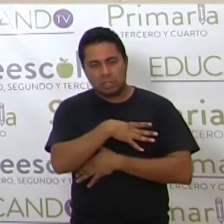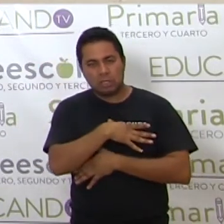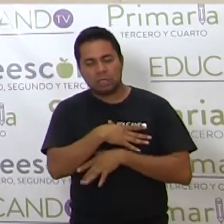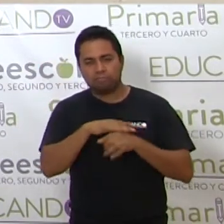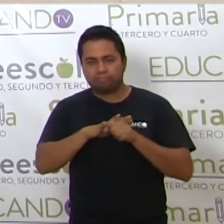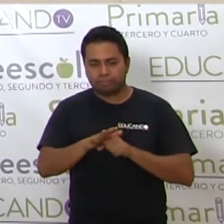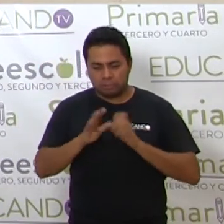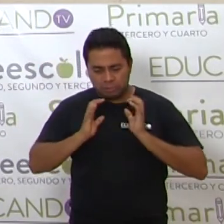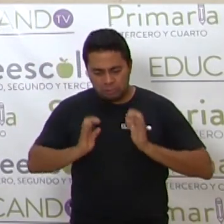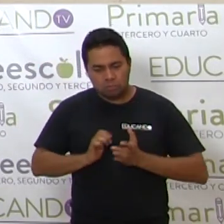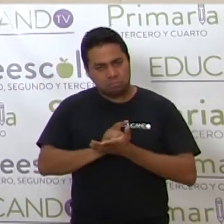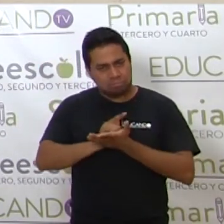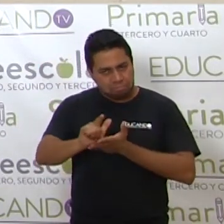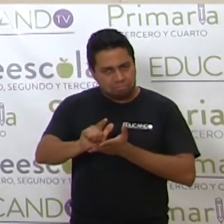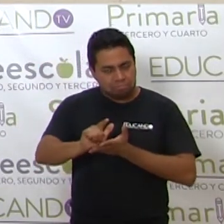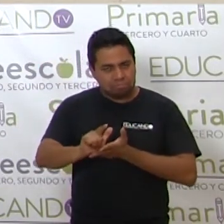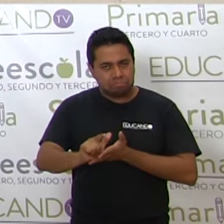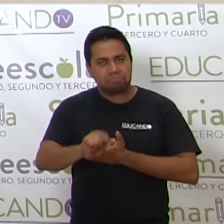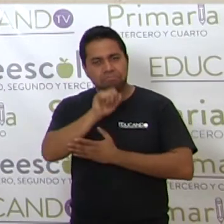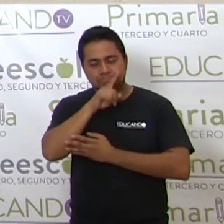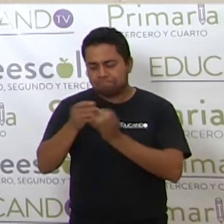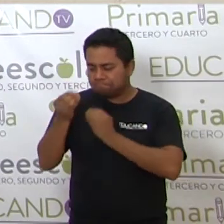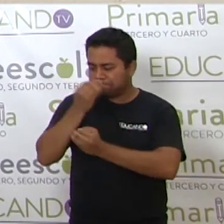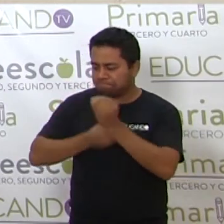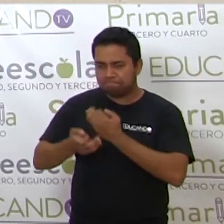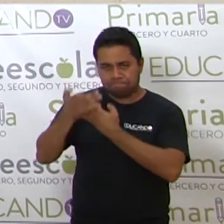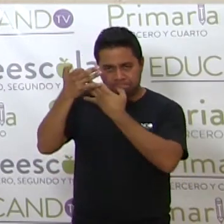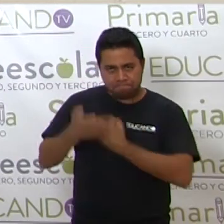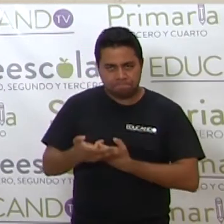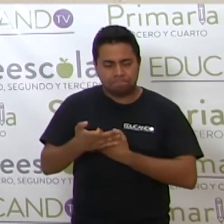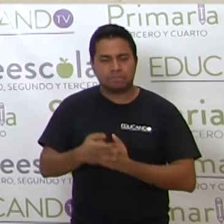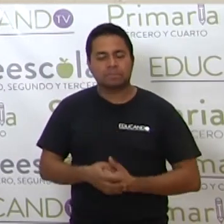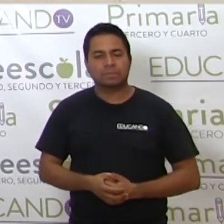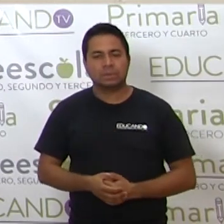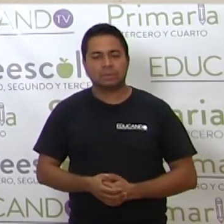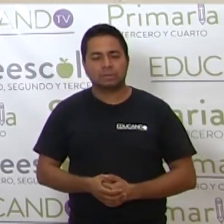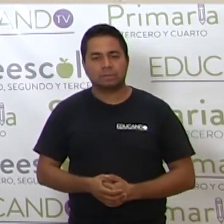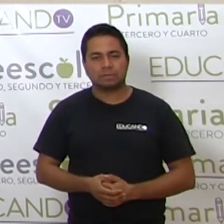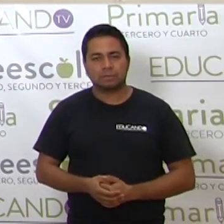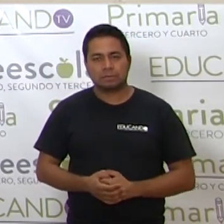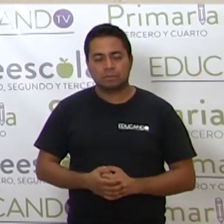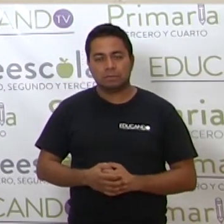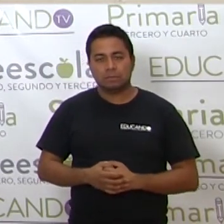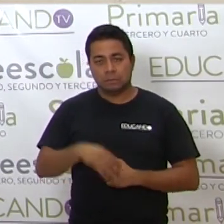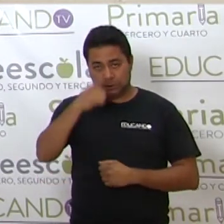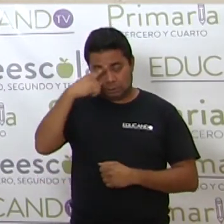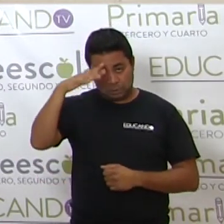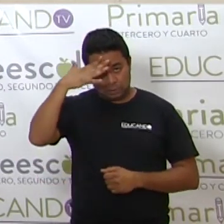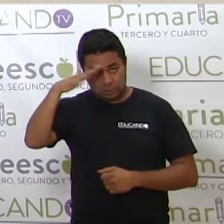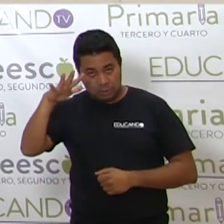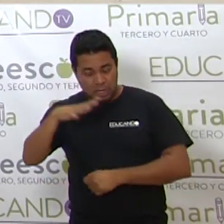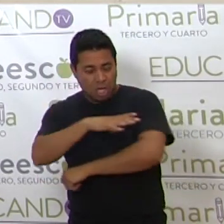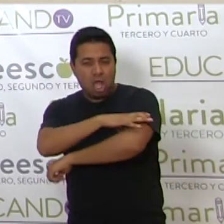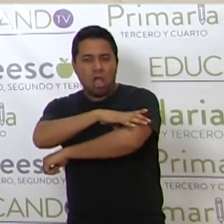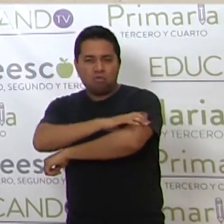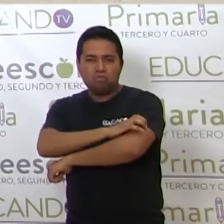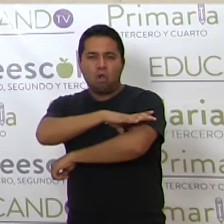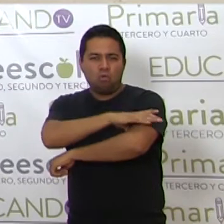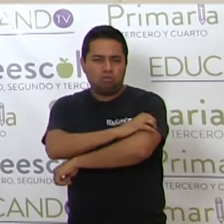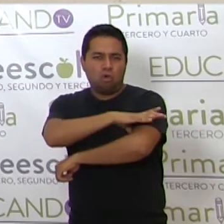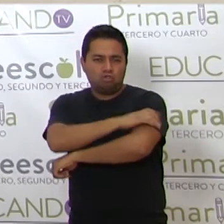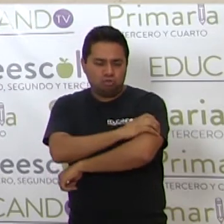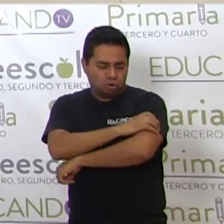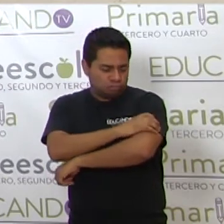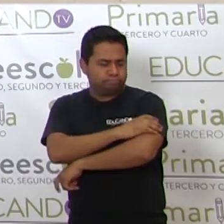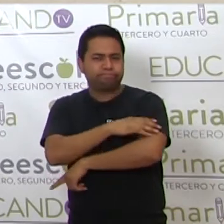corporal a comer bien a los adultos les toman la presión le toman